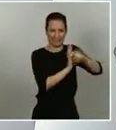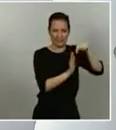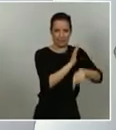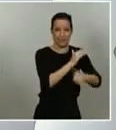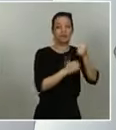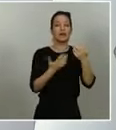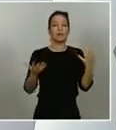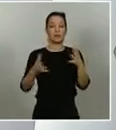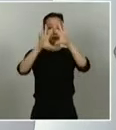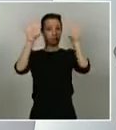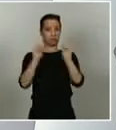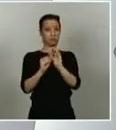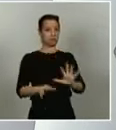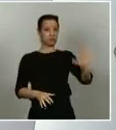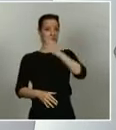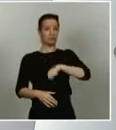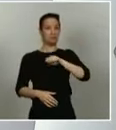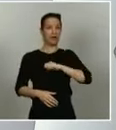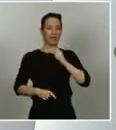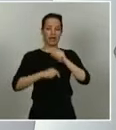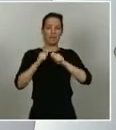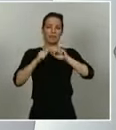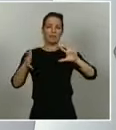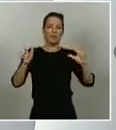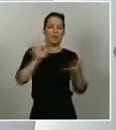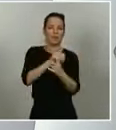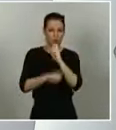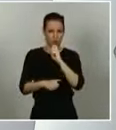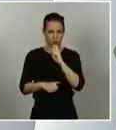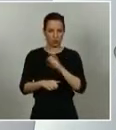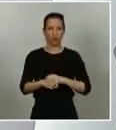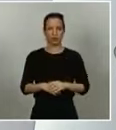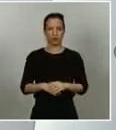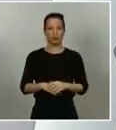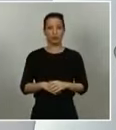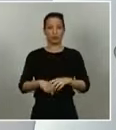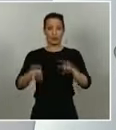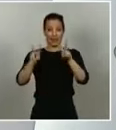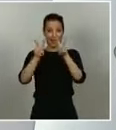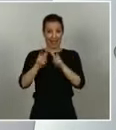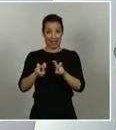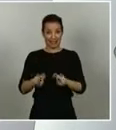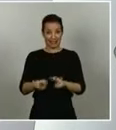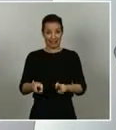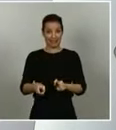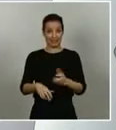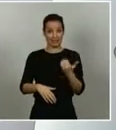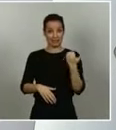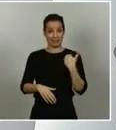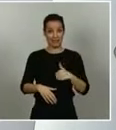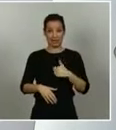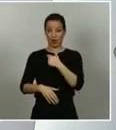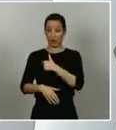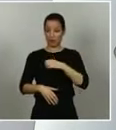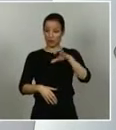de la epidemia en nuestro país, y la conclusión que hemos sacado después del análisis que hemos hecho en el seno del comité científico es que el